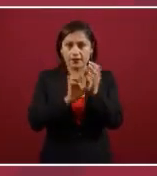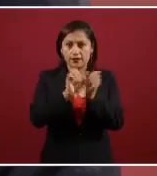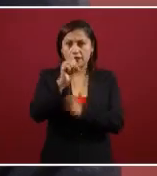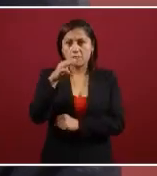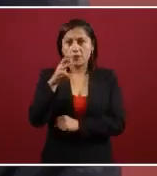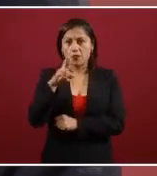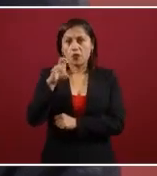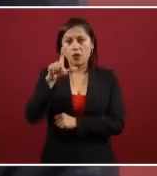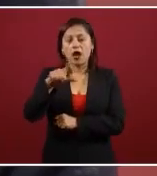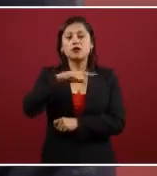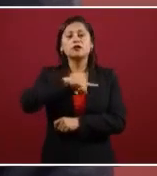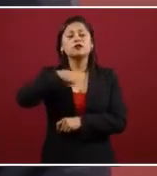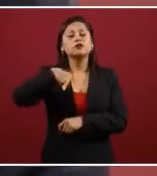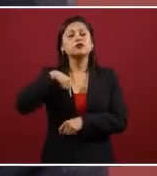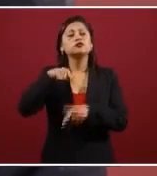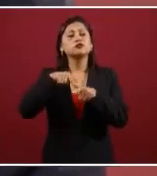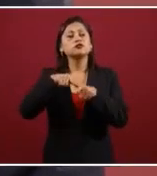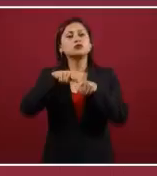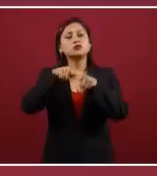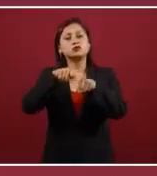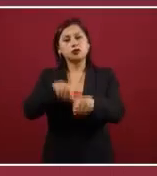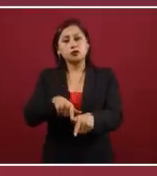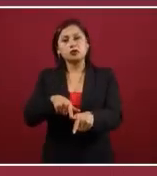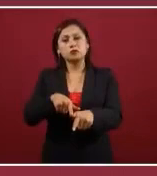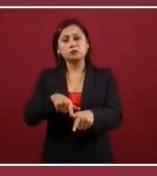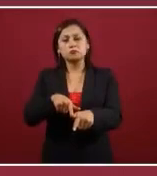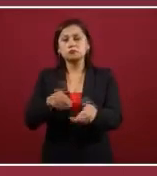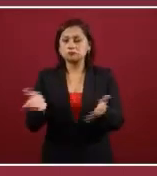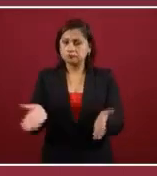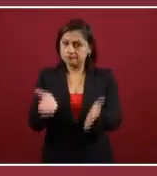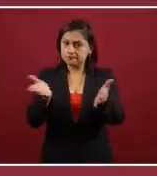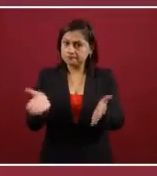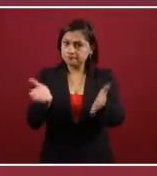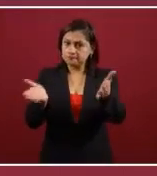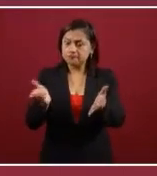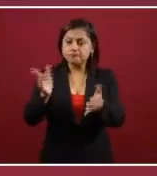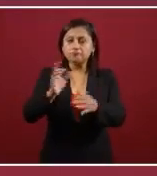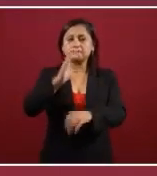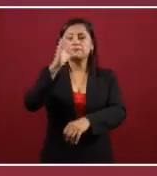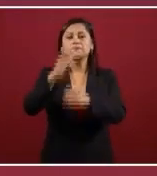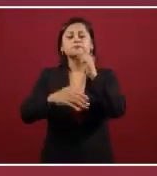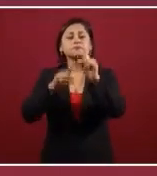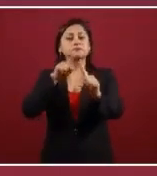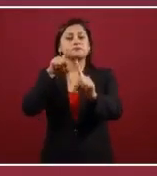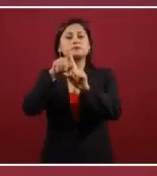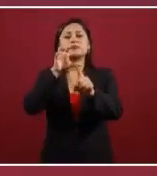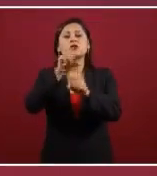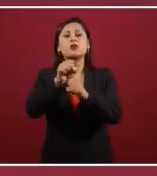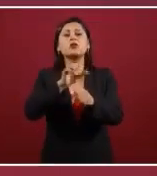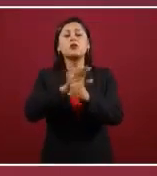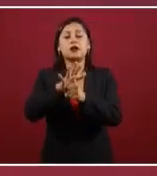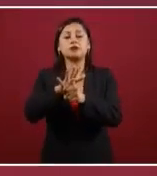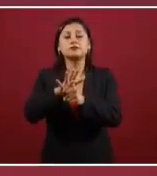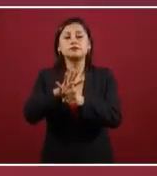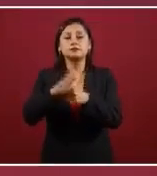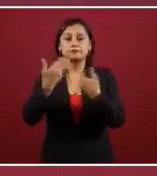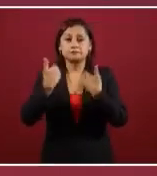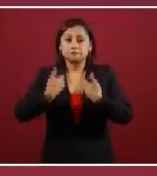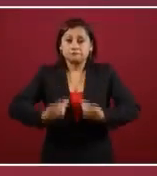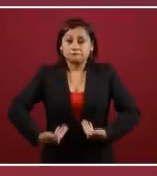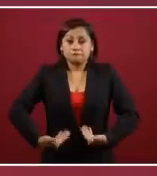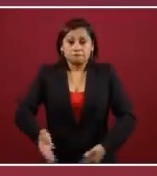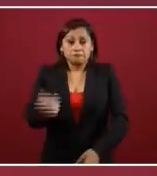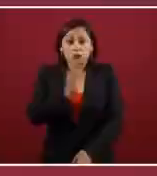se llegue a esta conclusión de que solo siendo buenos podemos ser